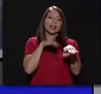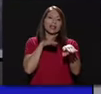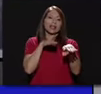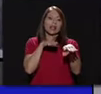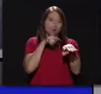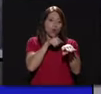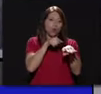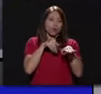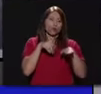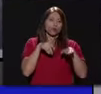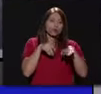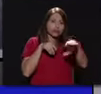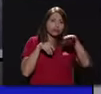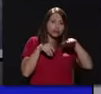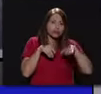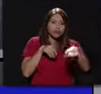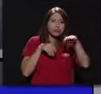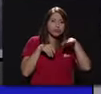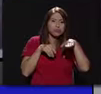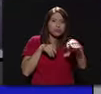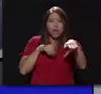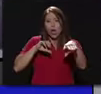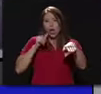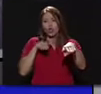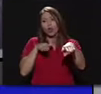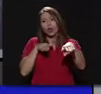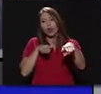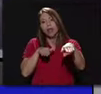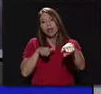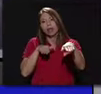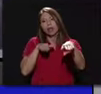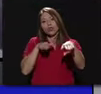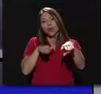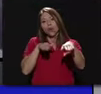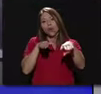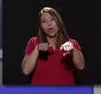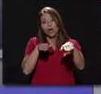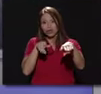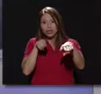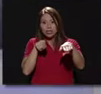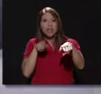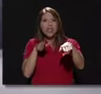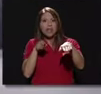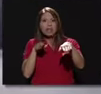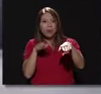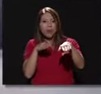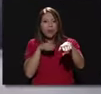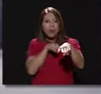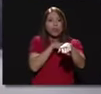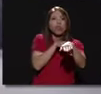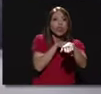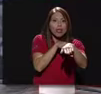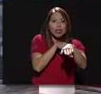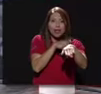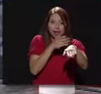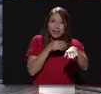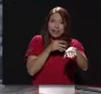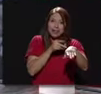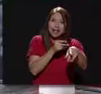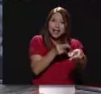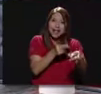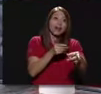muy rápido y uno va muy lento. Y entonces, ¿cuál es la reacción natural de cualquier conductor? Es pasarse al carril rápido. Pero bajarse del carro e irse a